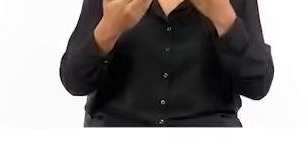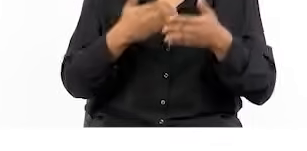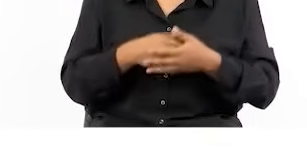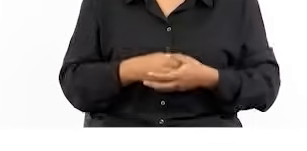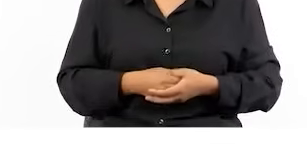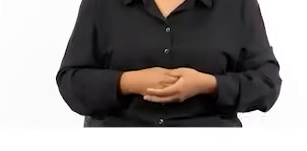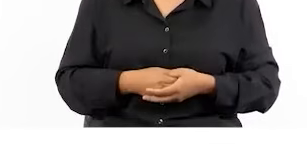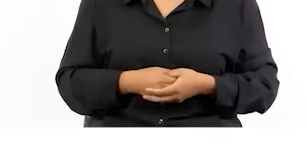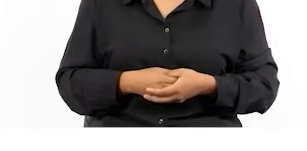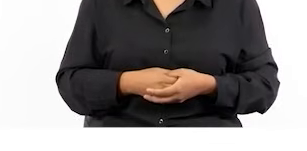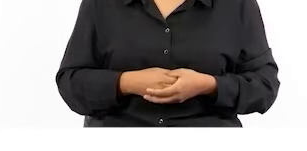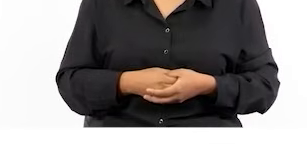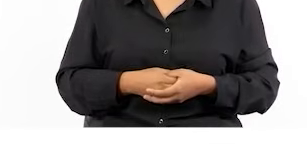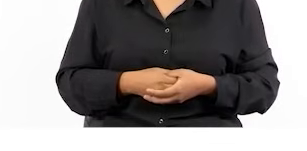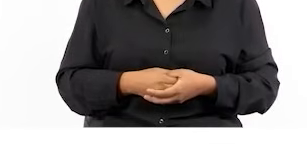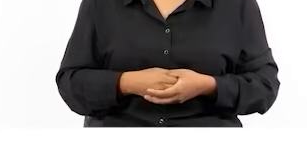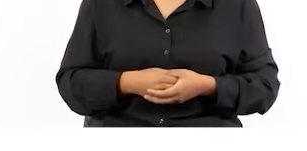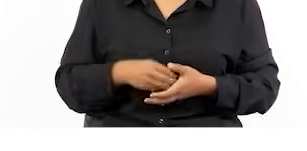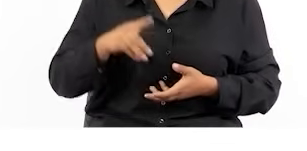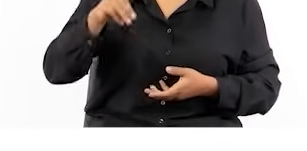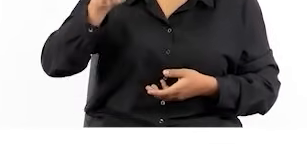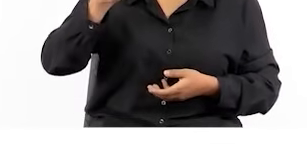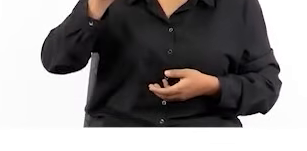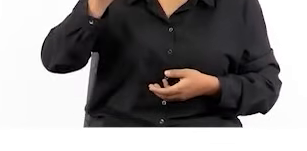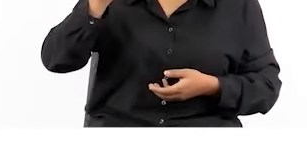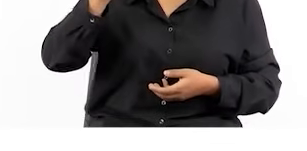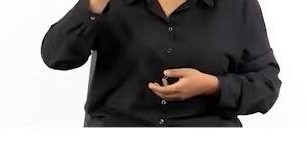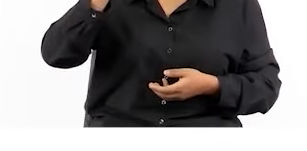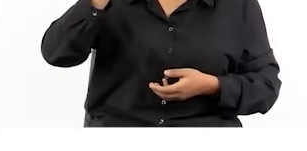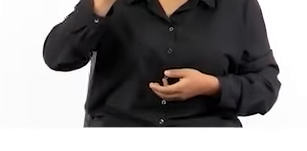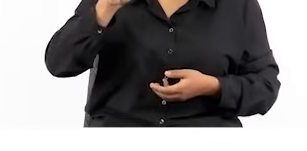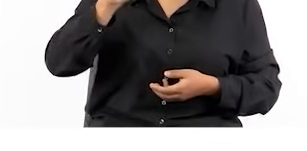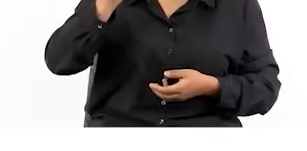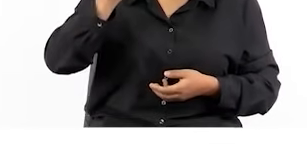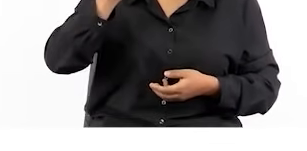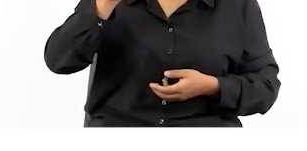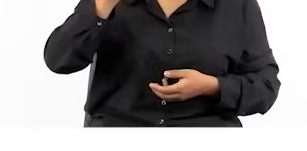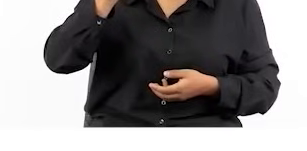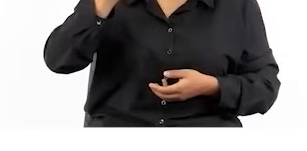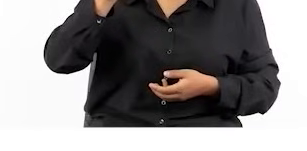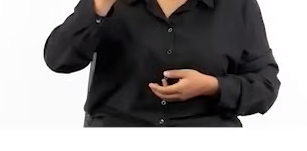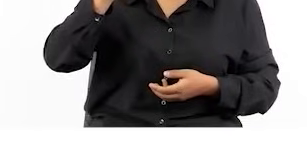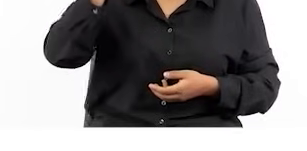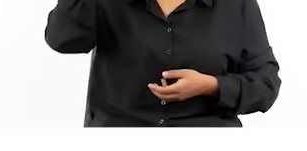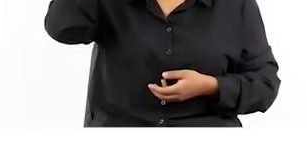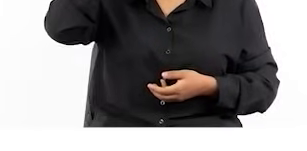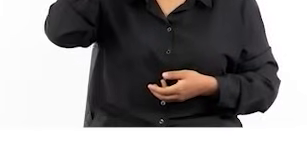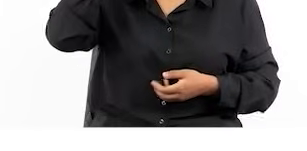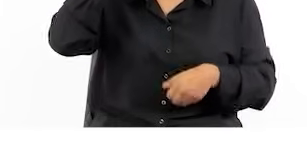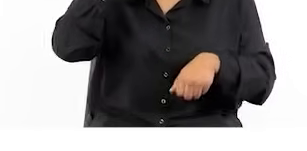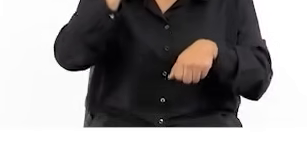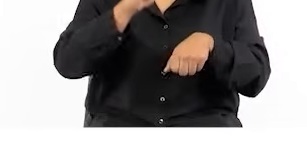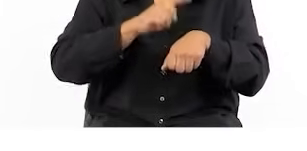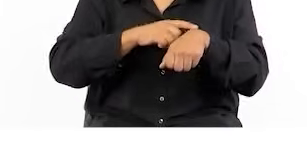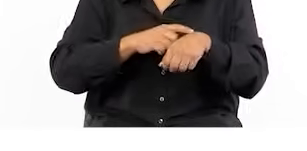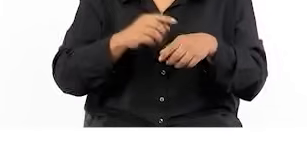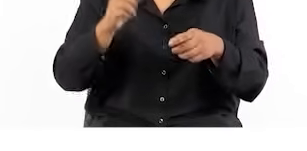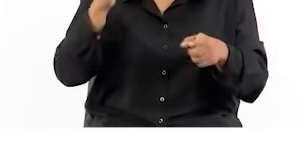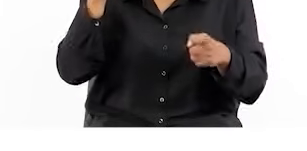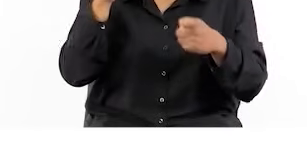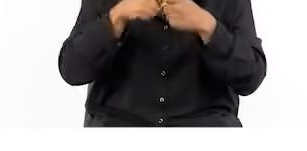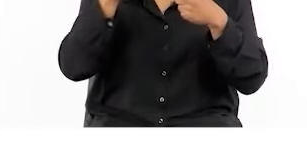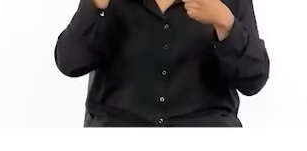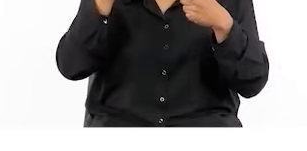criterios para este tipo de datación. Y está la datación absoluta, que esa sí permite calcular la edad